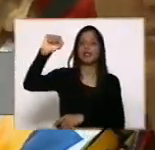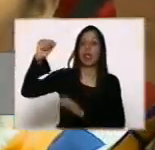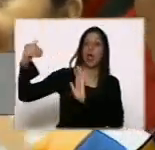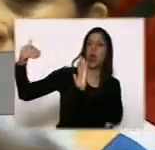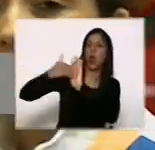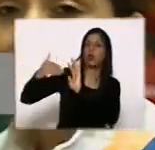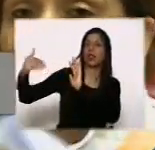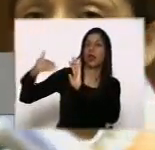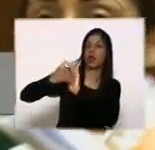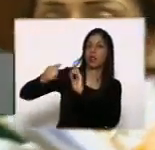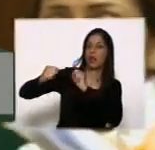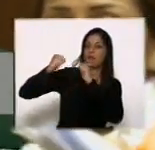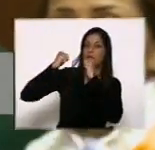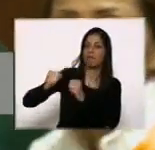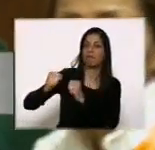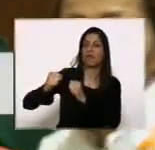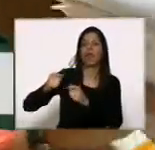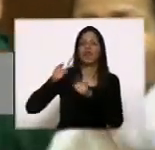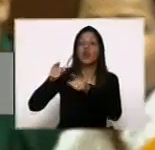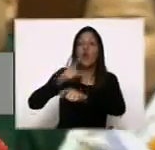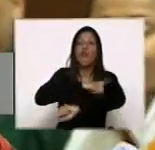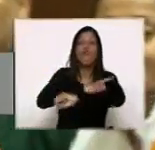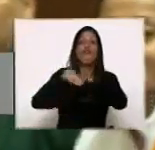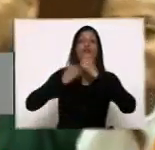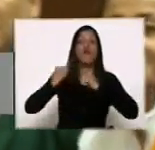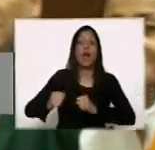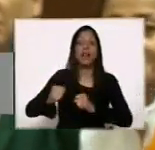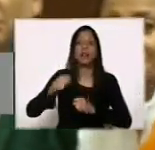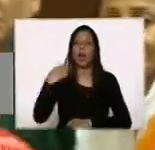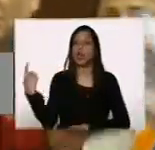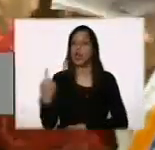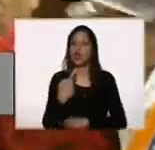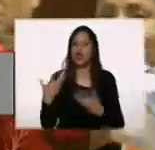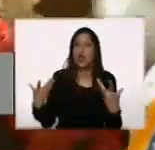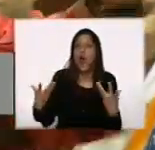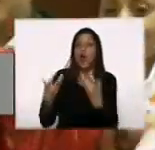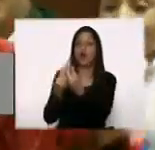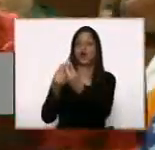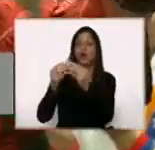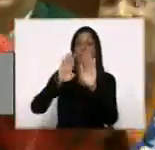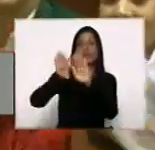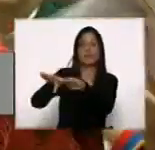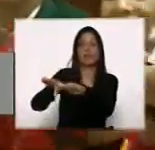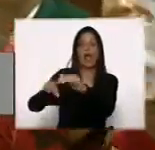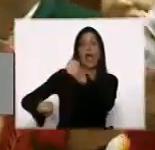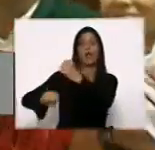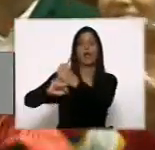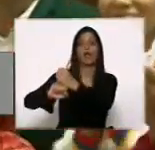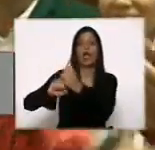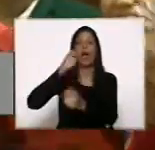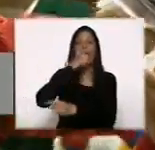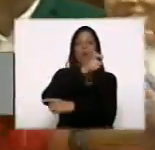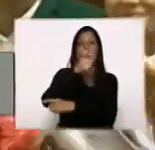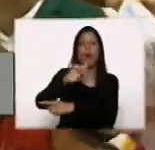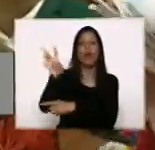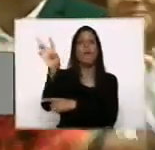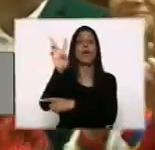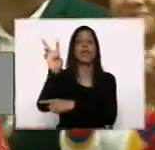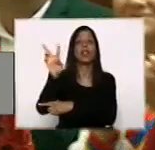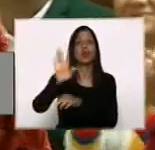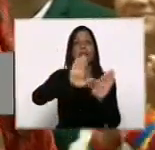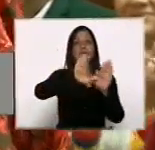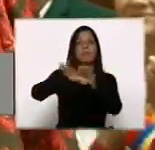situaciones. Fuerza, Nicolás, estamos contigo, estamos todo el pueblo venezolano, cuenta